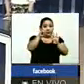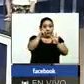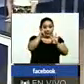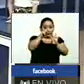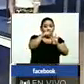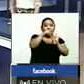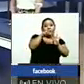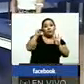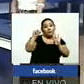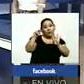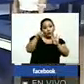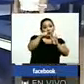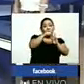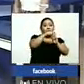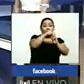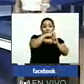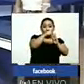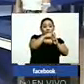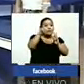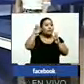Burgos y Esmeralda Ayala.